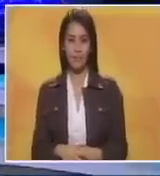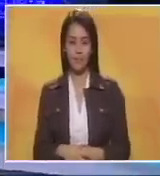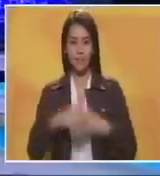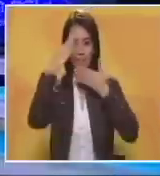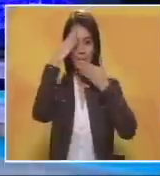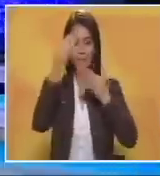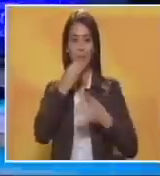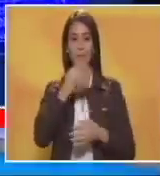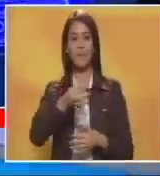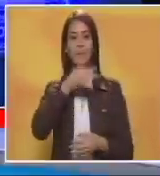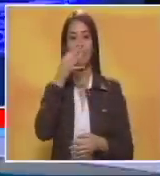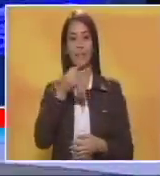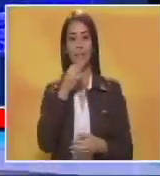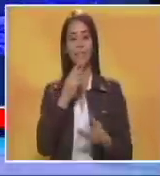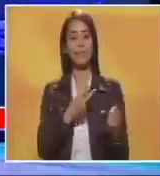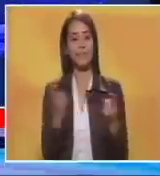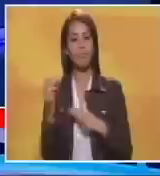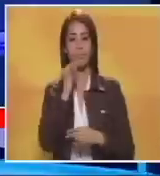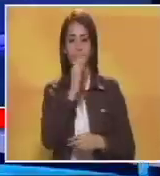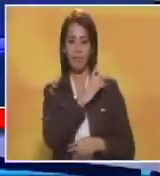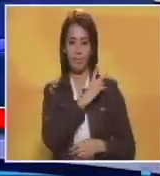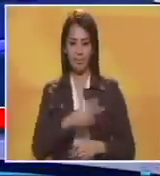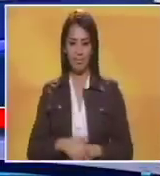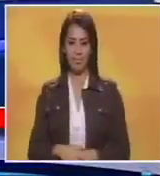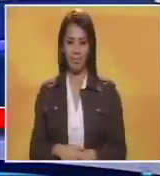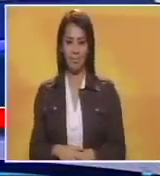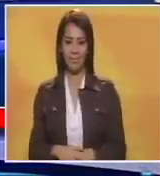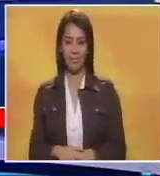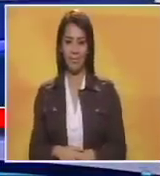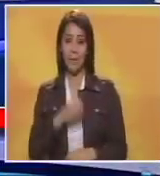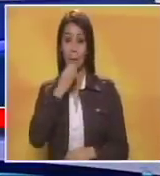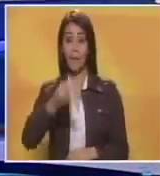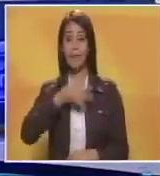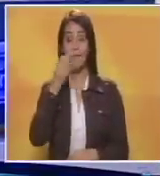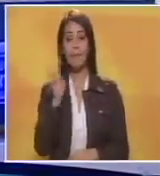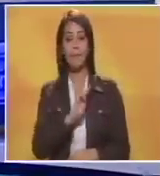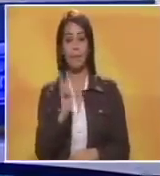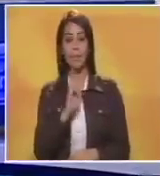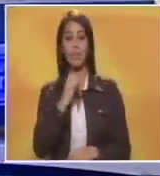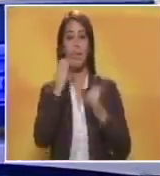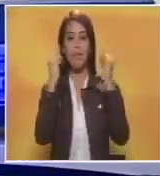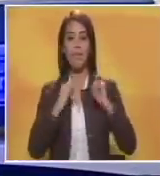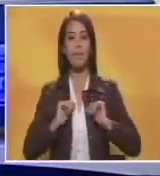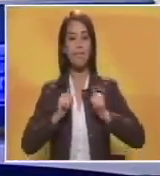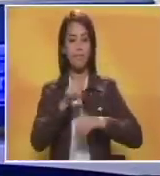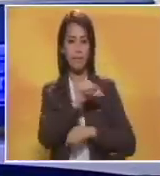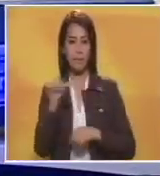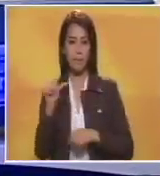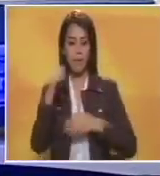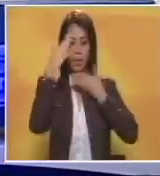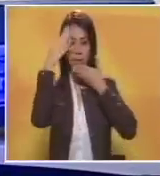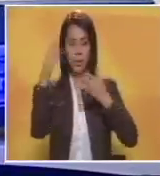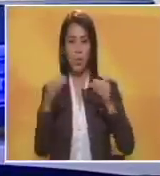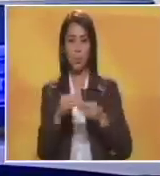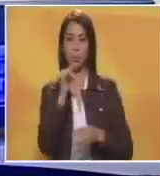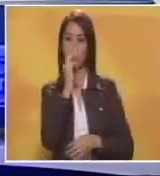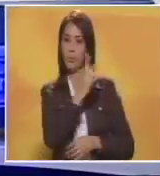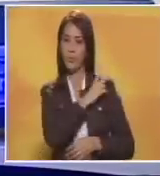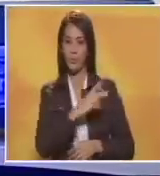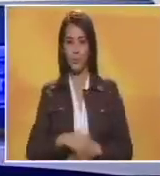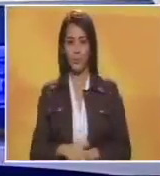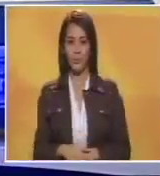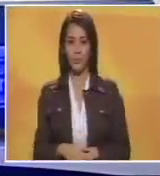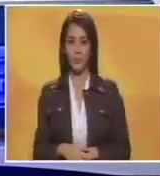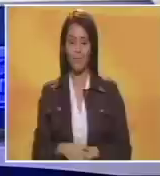Hola, ¿qué tal amigos? Bienvenidos a la emisión meridiana de su Noticiero Venevisión. Muy buenas tardes, Venezuela. Feliz inicio de semana. Les saludamos en nombre del equipo de